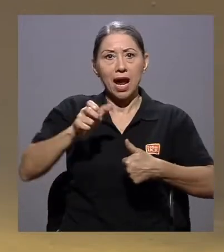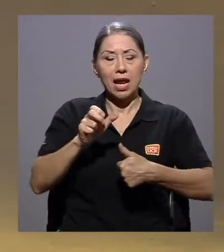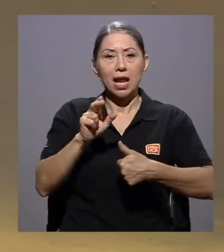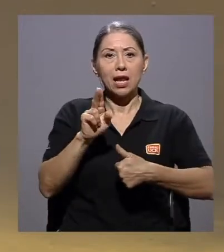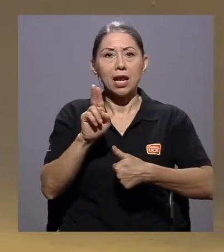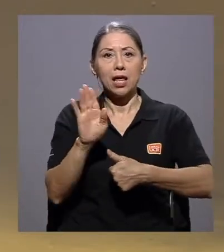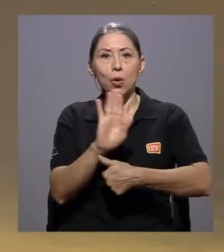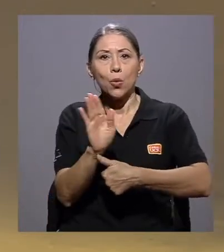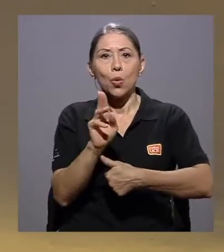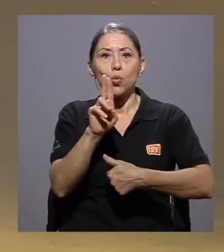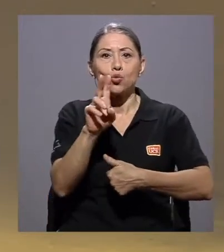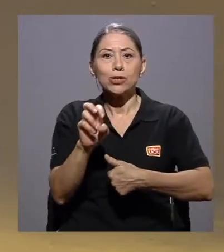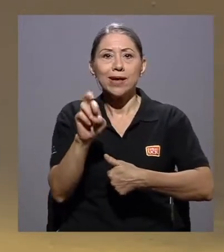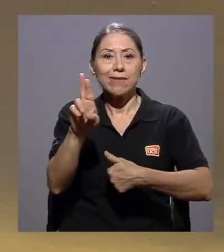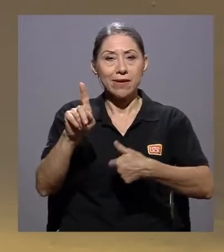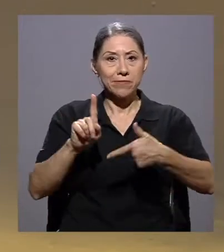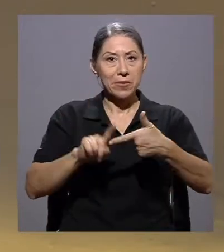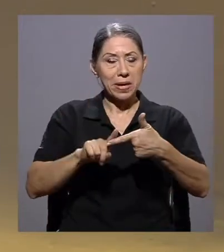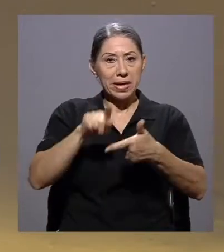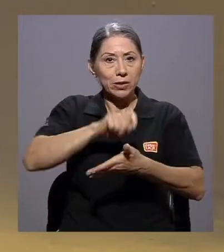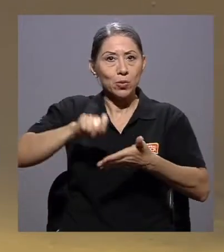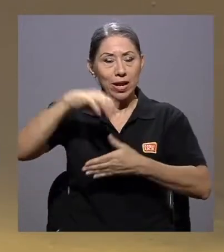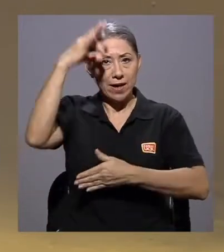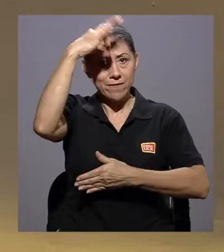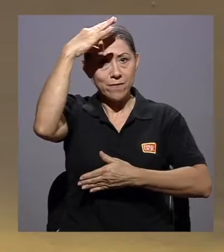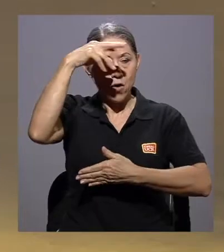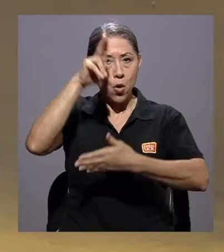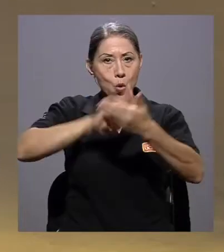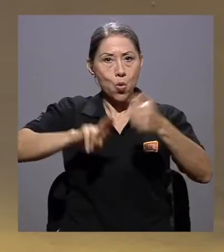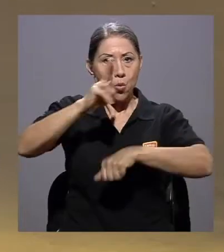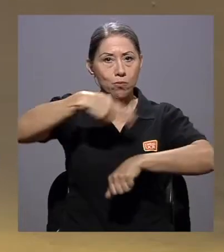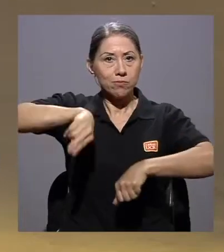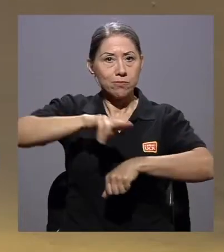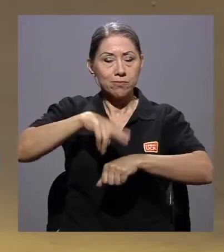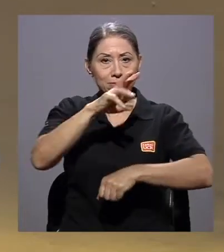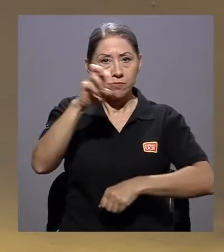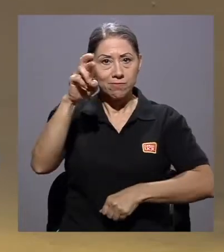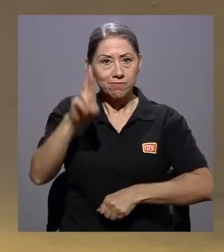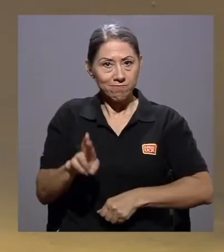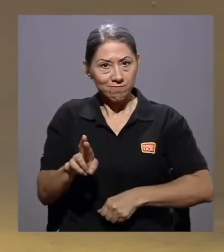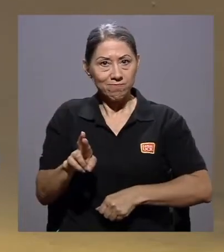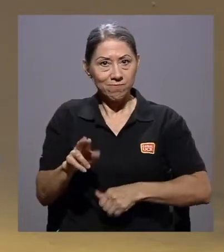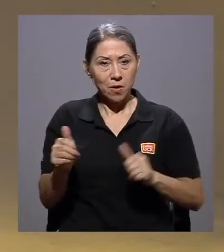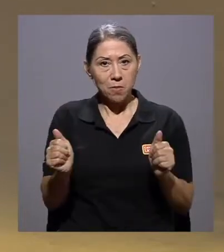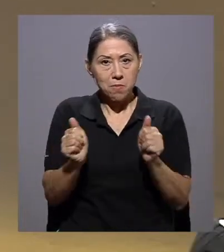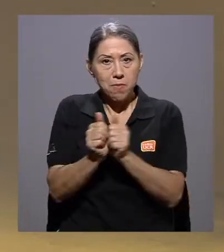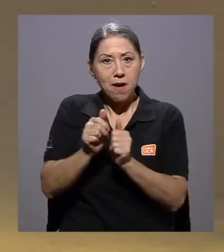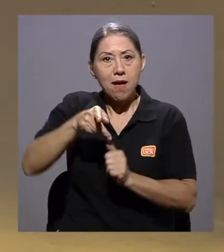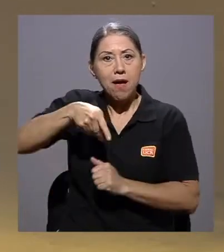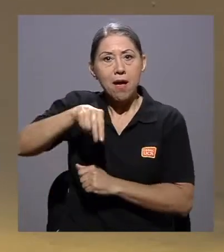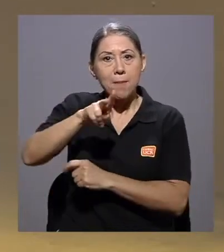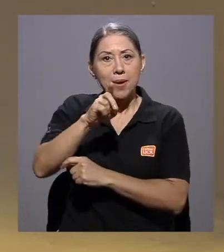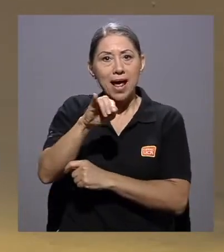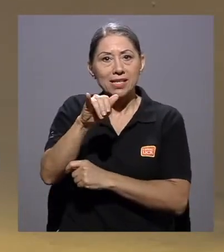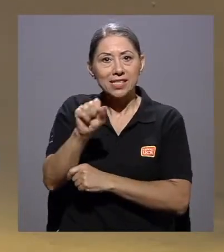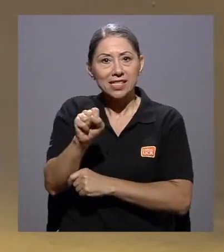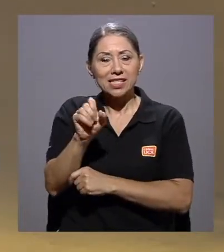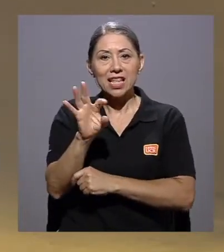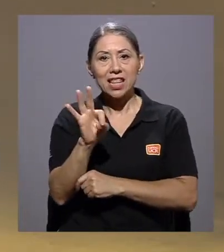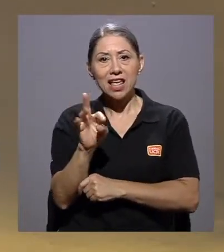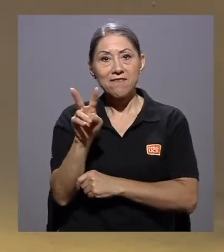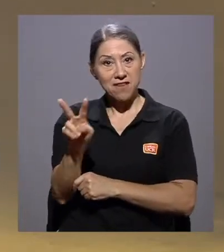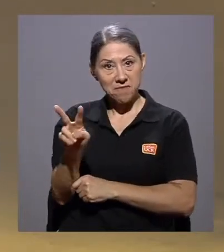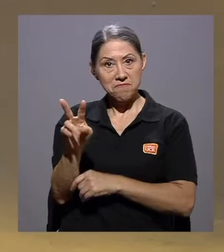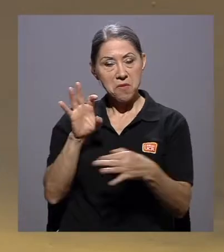UCR y la Escuela de Filosofía de la Universidad Nacional de Costa Rica. Esto es Praxis TV en el marco de